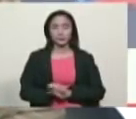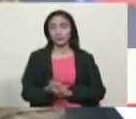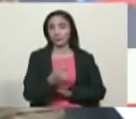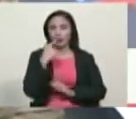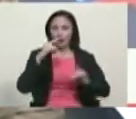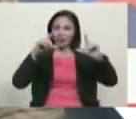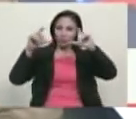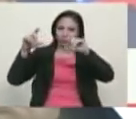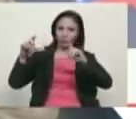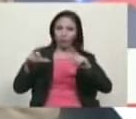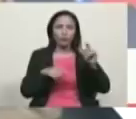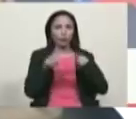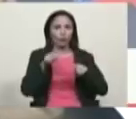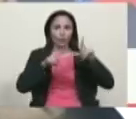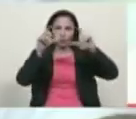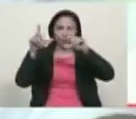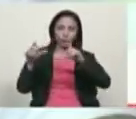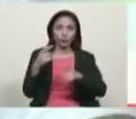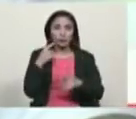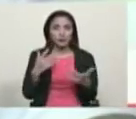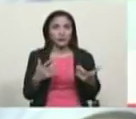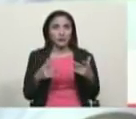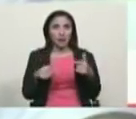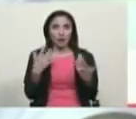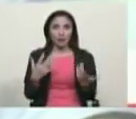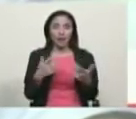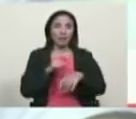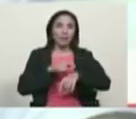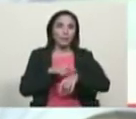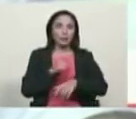Imágenes, pues, de momentos candentes que tenemos.